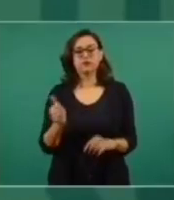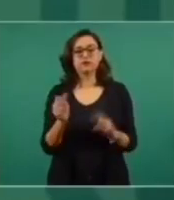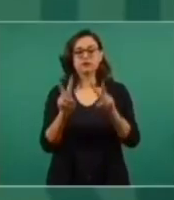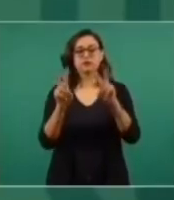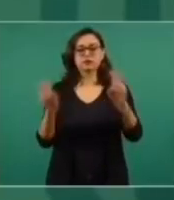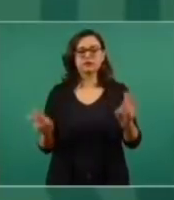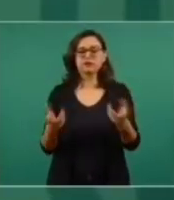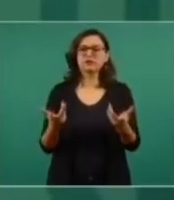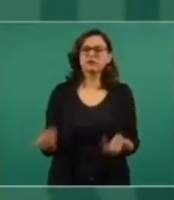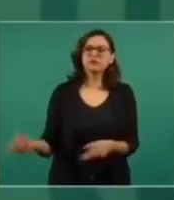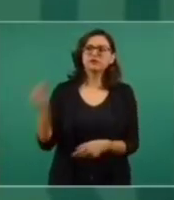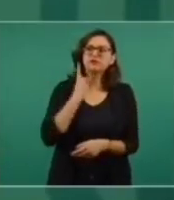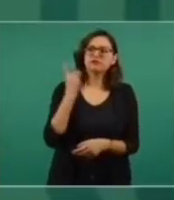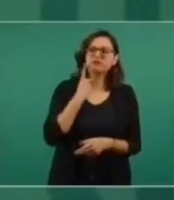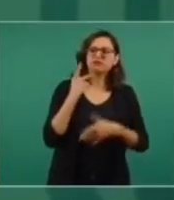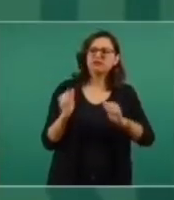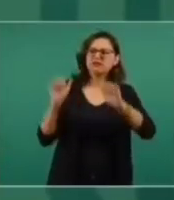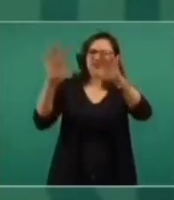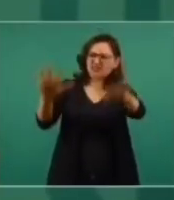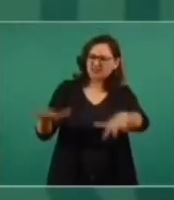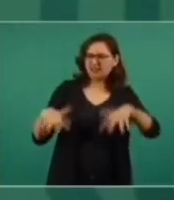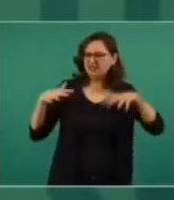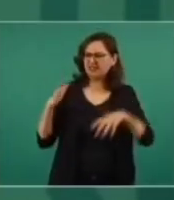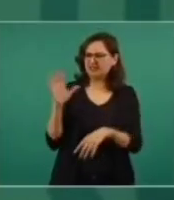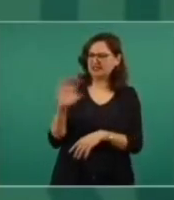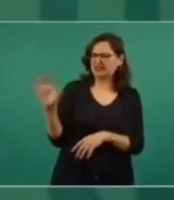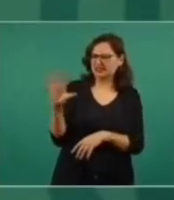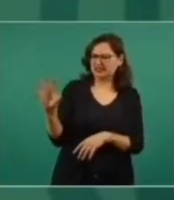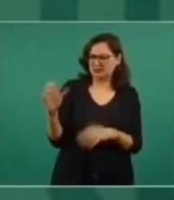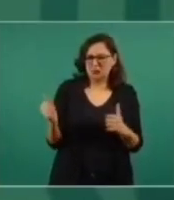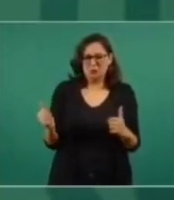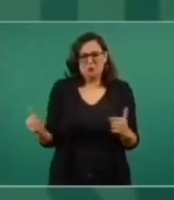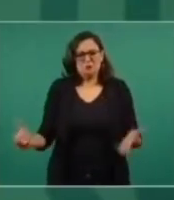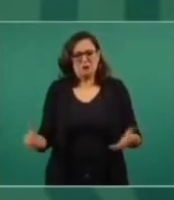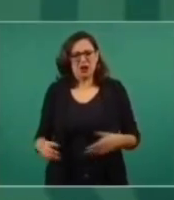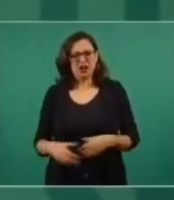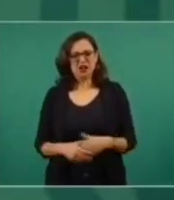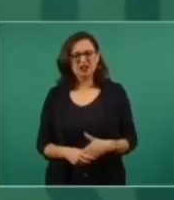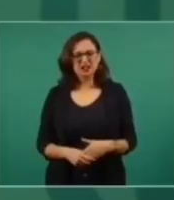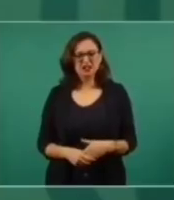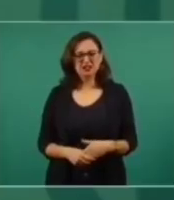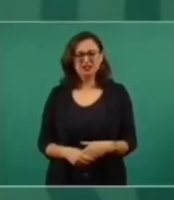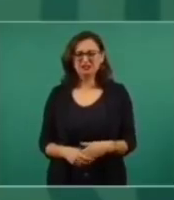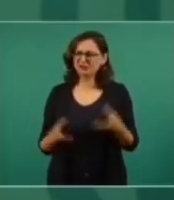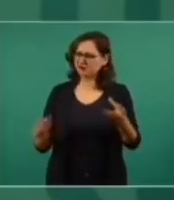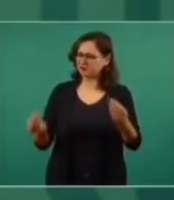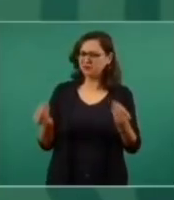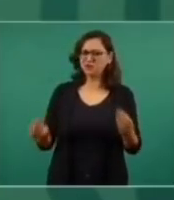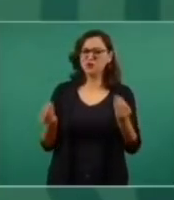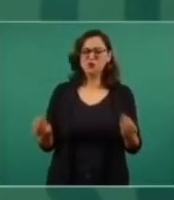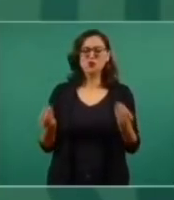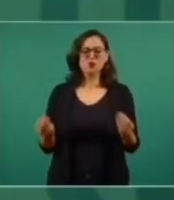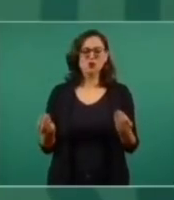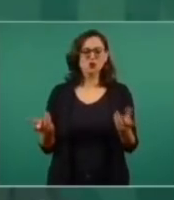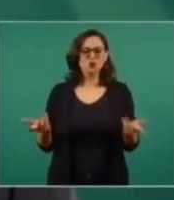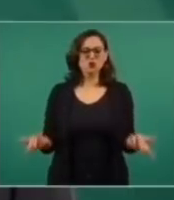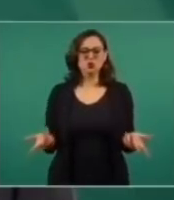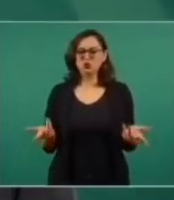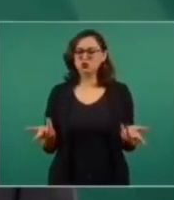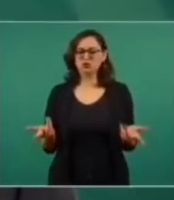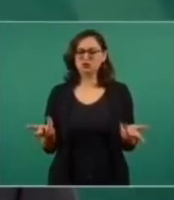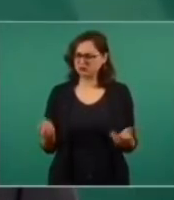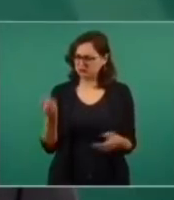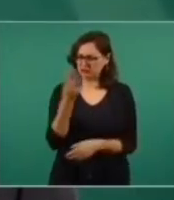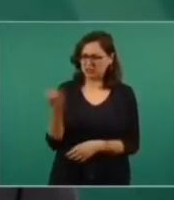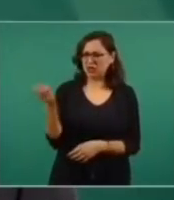tantos diputados? ¿Por qué nada más? ¿Por qué no nada más se quedan los de